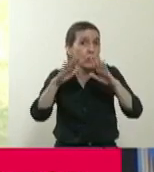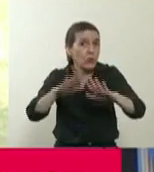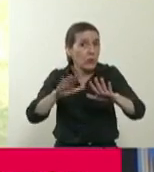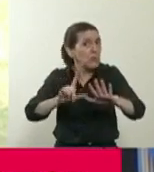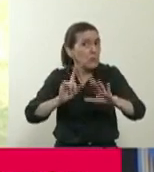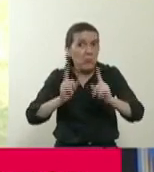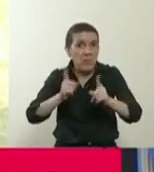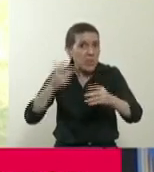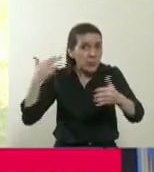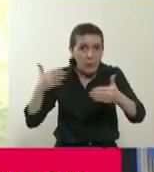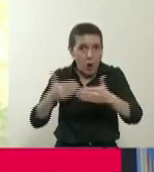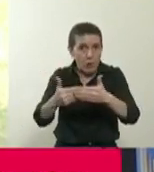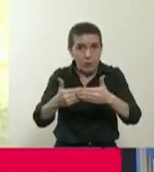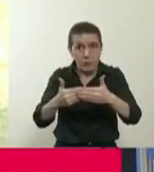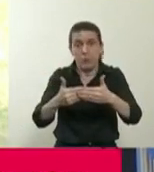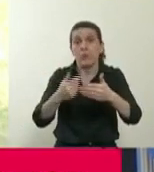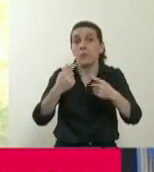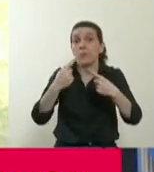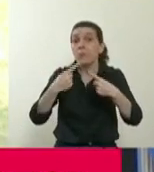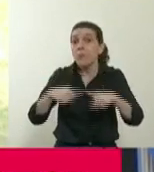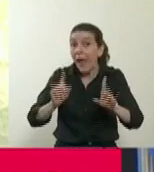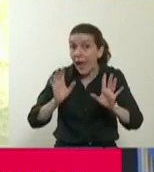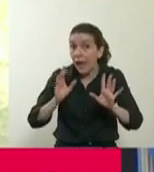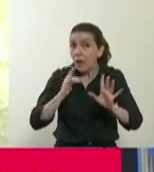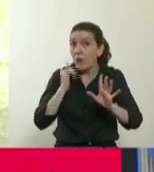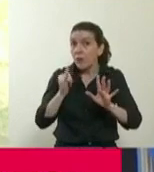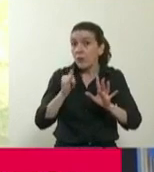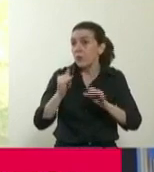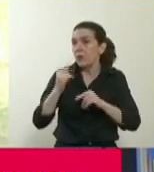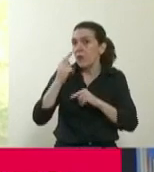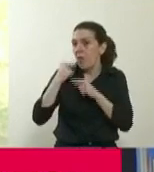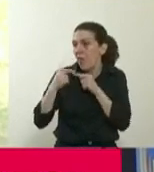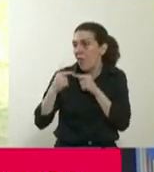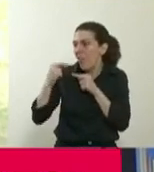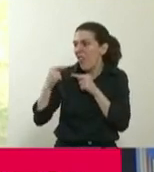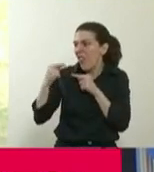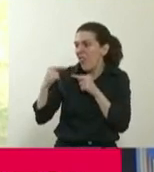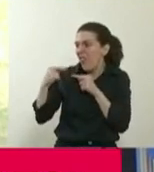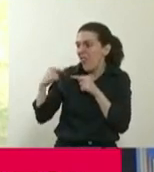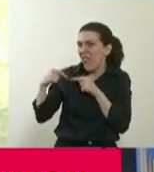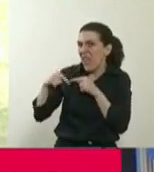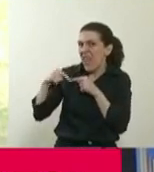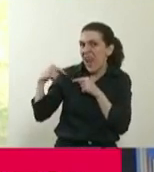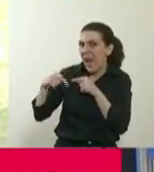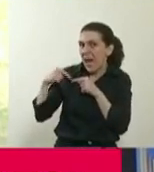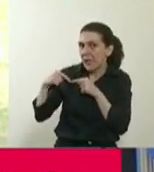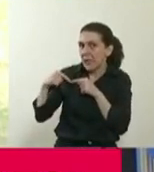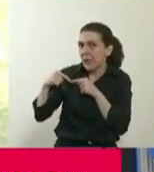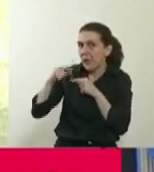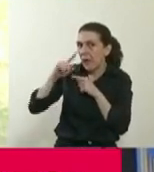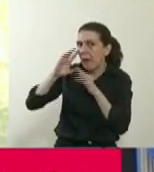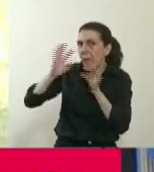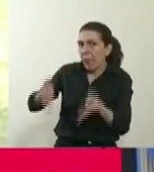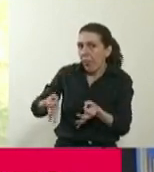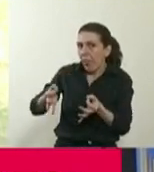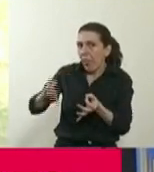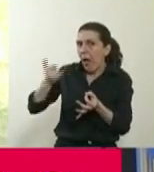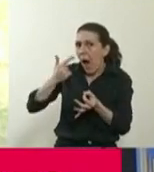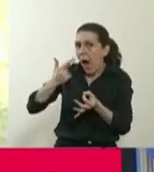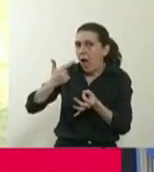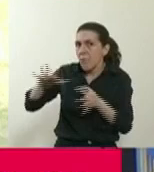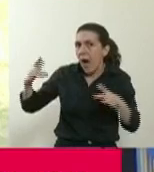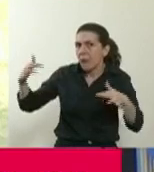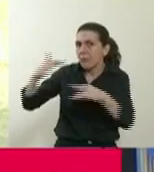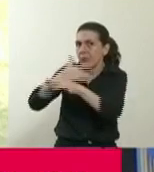en los últimos días se nota que el virus está circulando más y se detectan